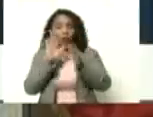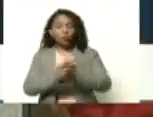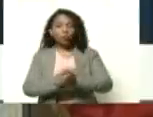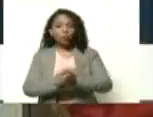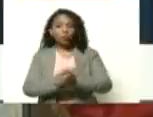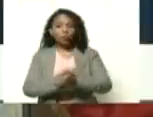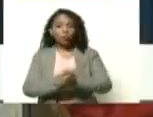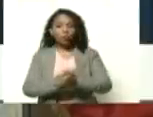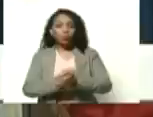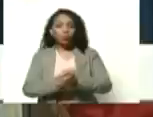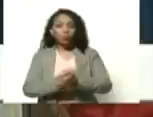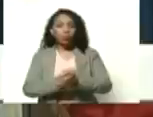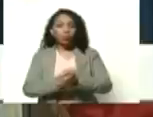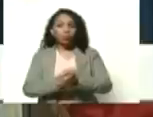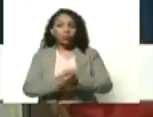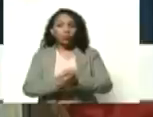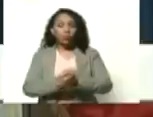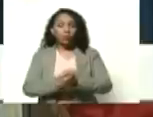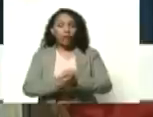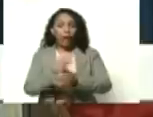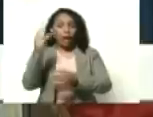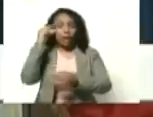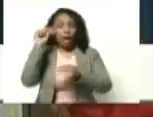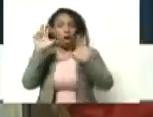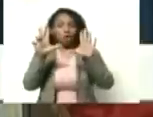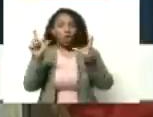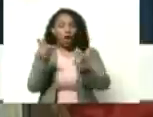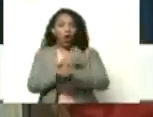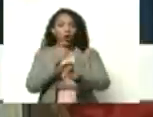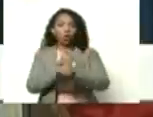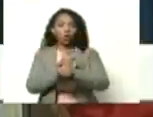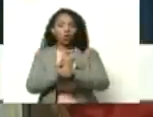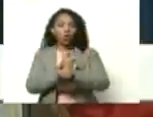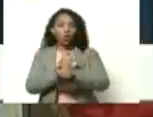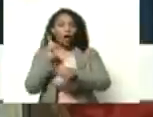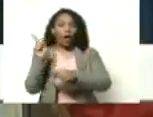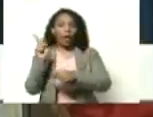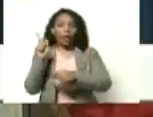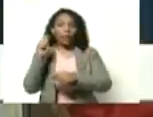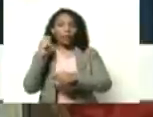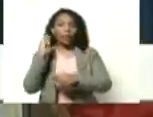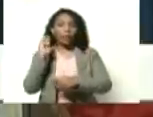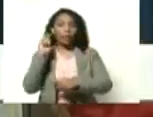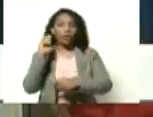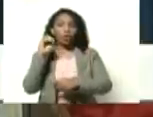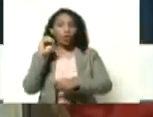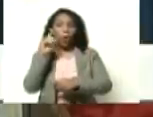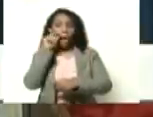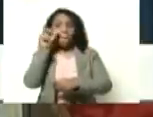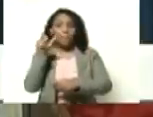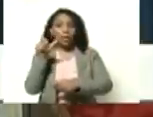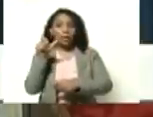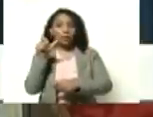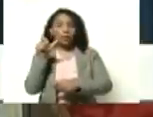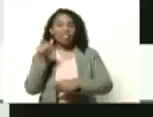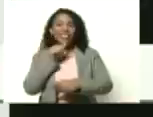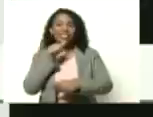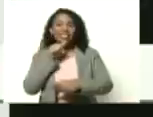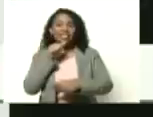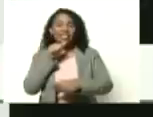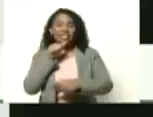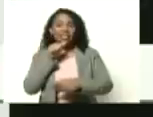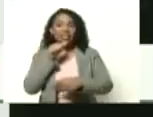delación para el día 8 de agosto ser hito viloria quien se